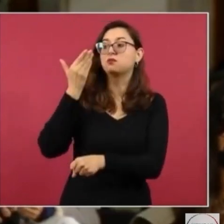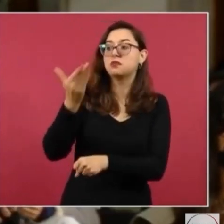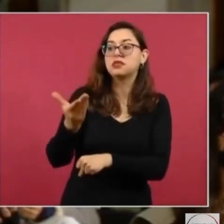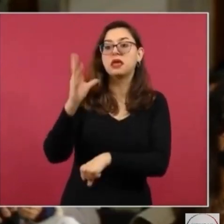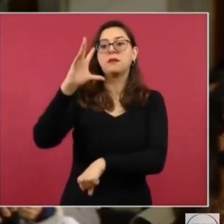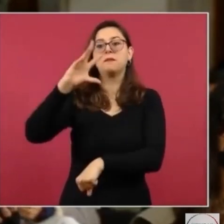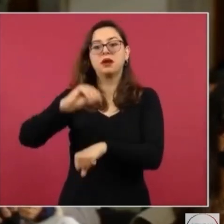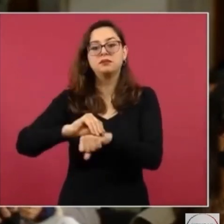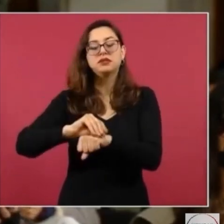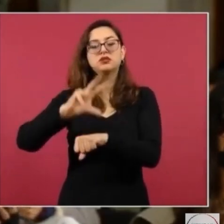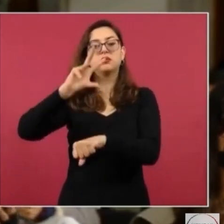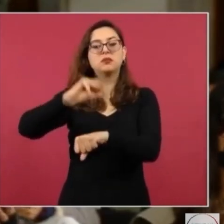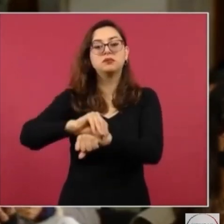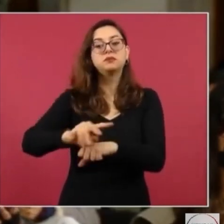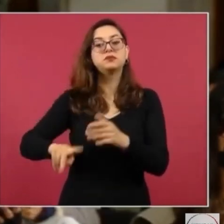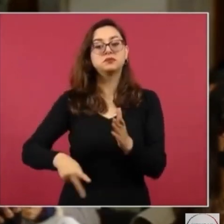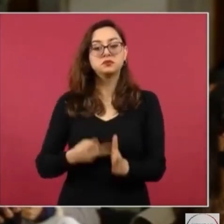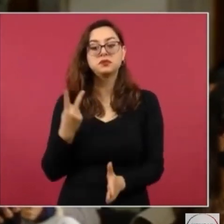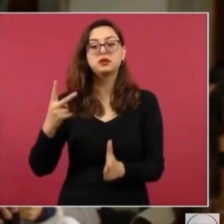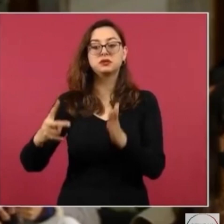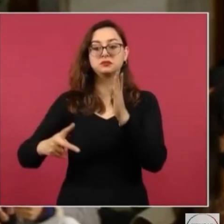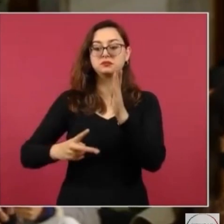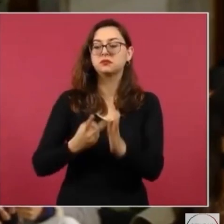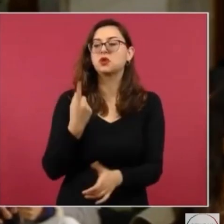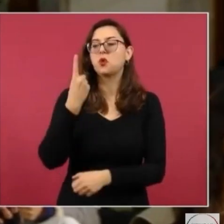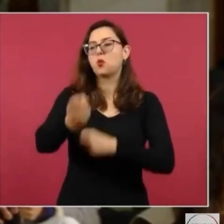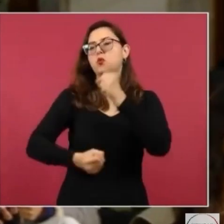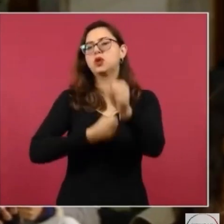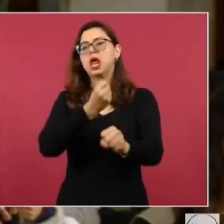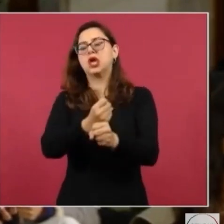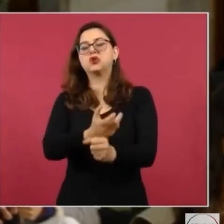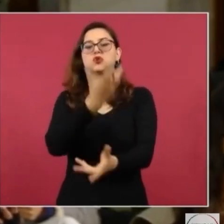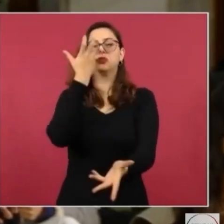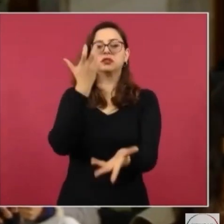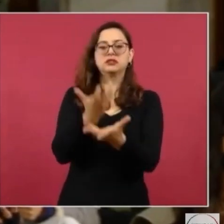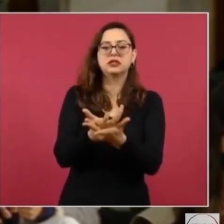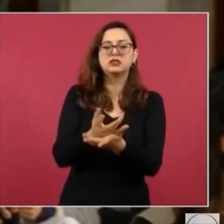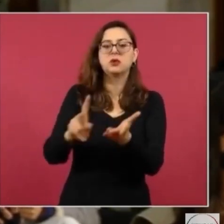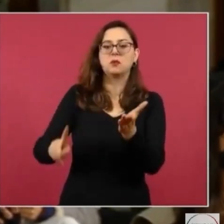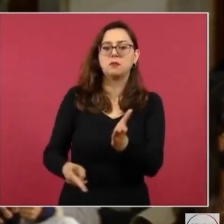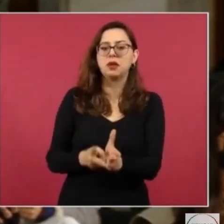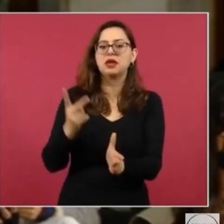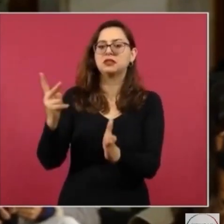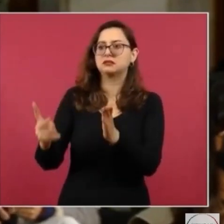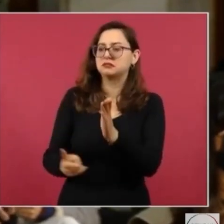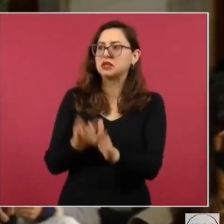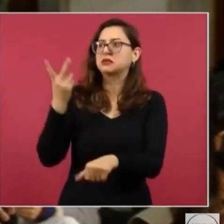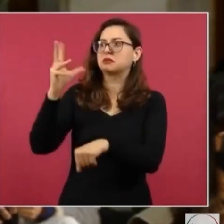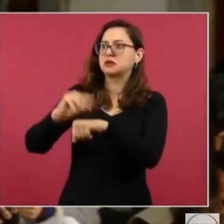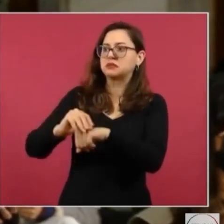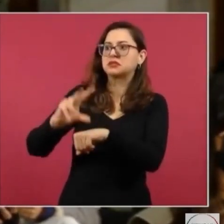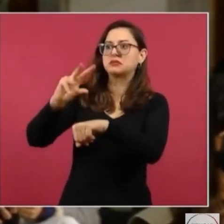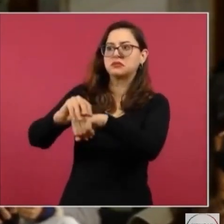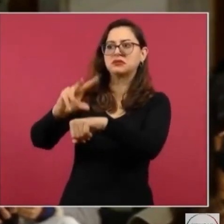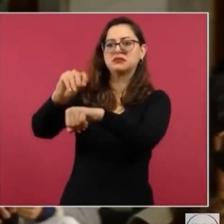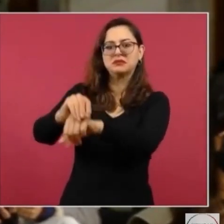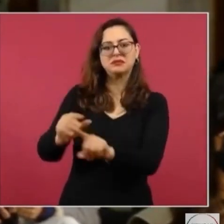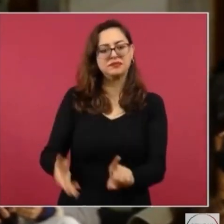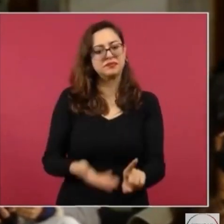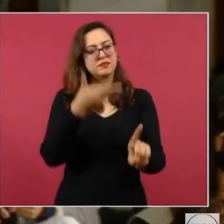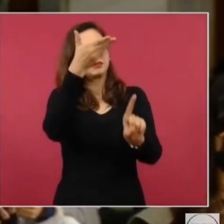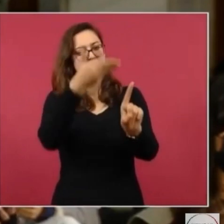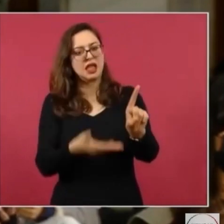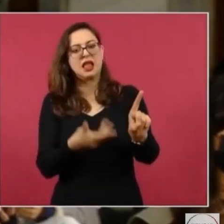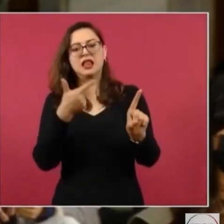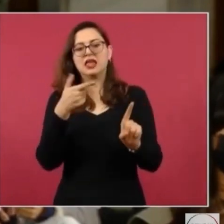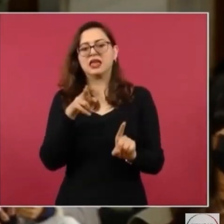de forma irregular al Estatuto del Personal Académico de la UNAM. ¿Qué piensa, presidente, de que personajes como Guillermo